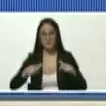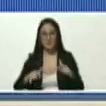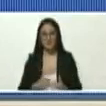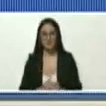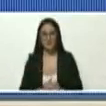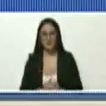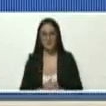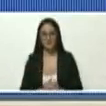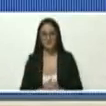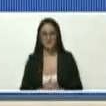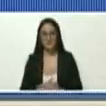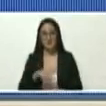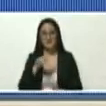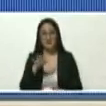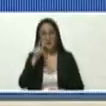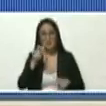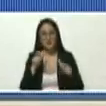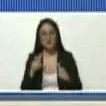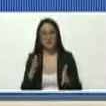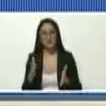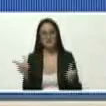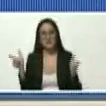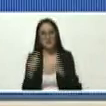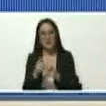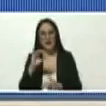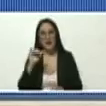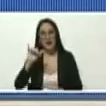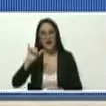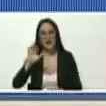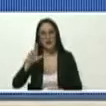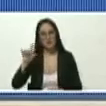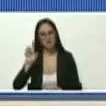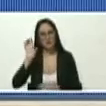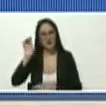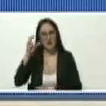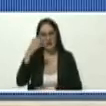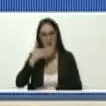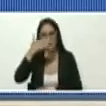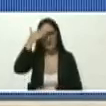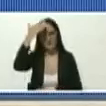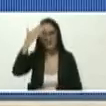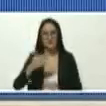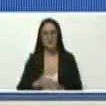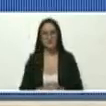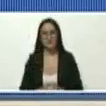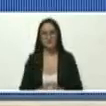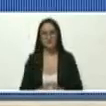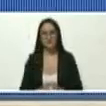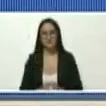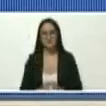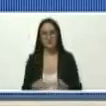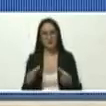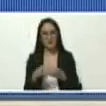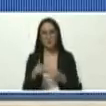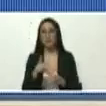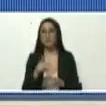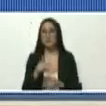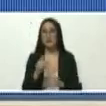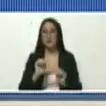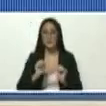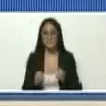estos cinco héroes, Cairo, se reunieron actually, en el Cairo, de hecho, Arab Yacht Club, en el club de yate, donde